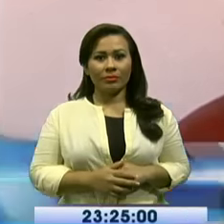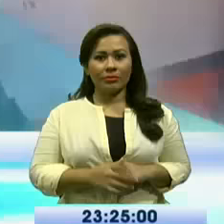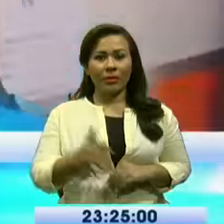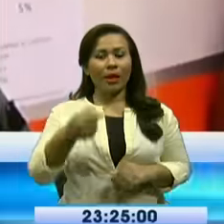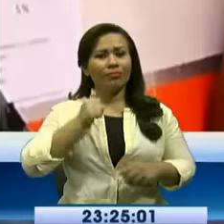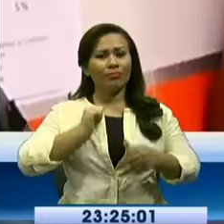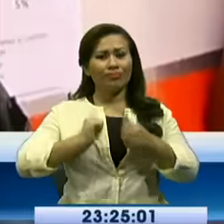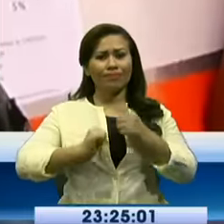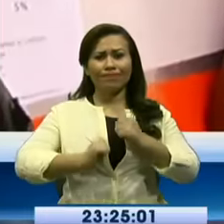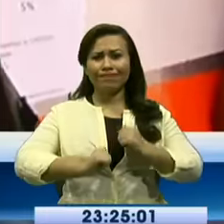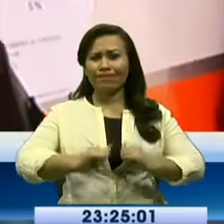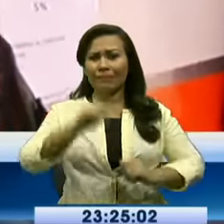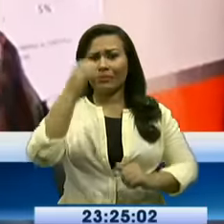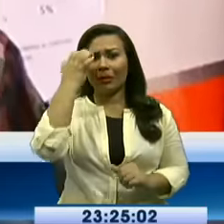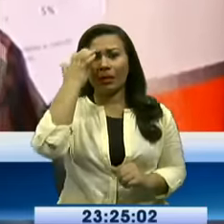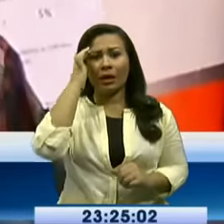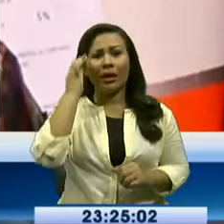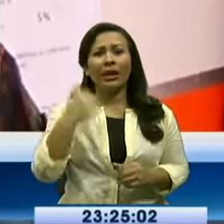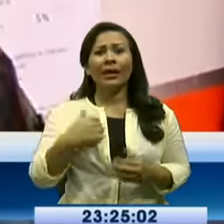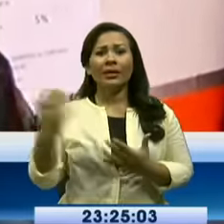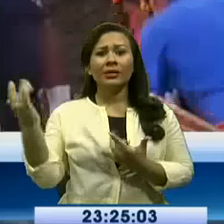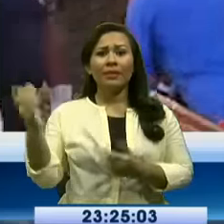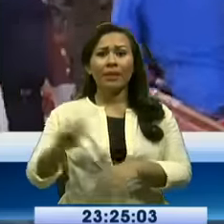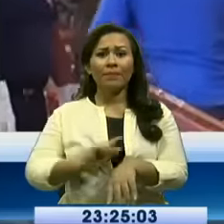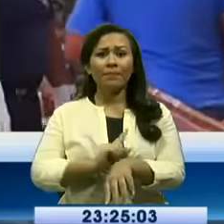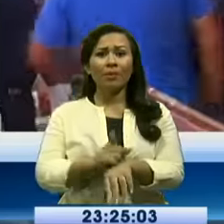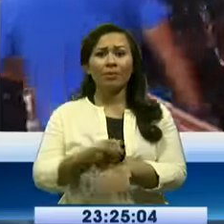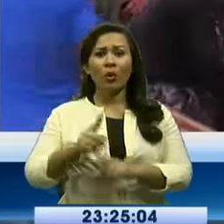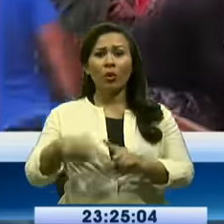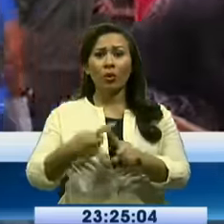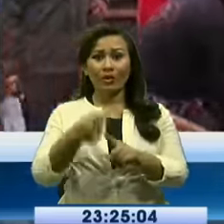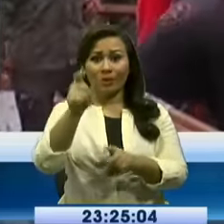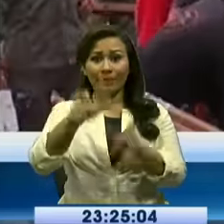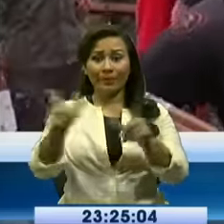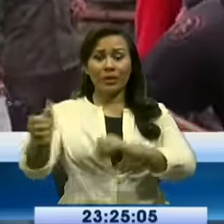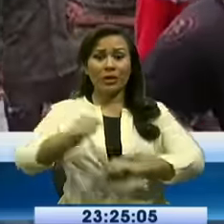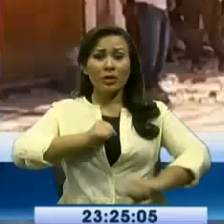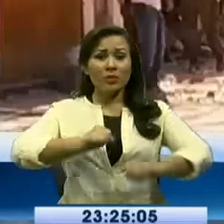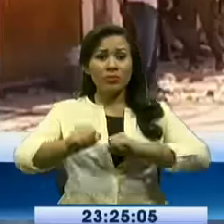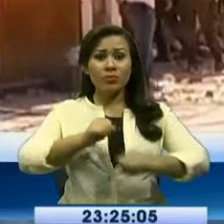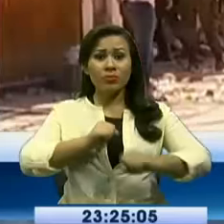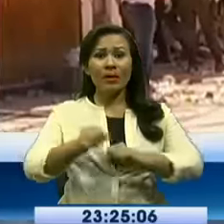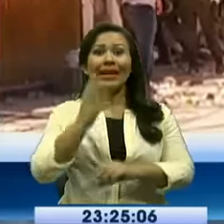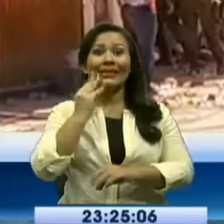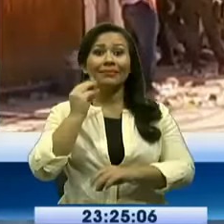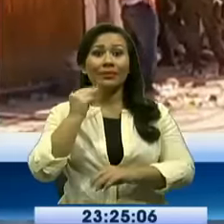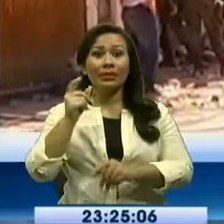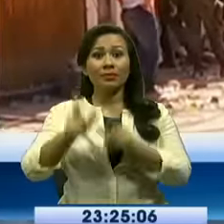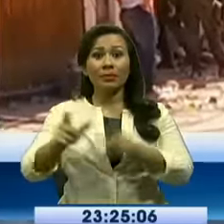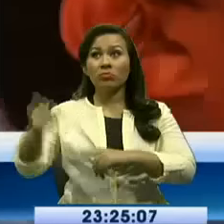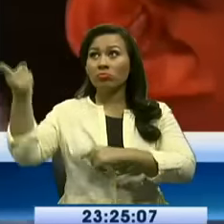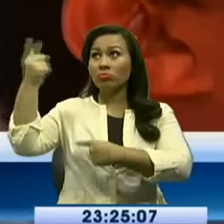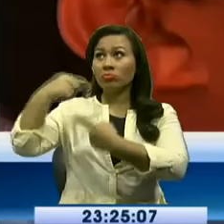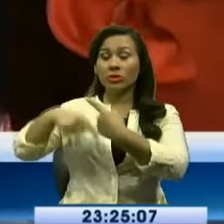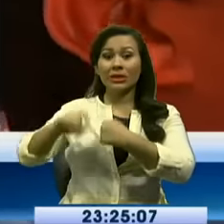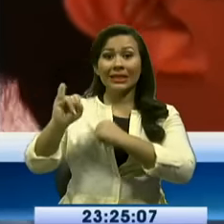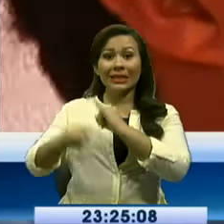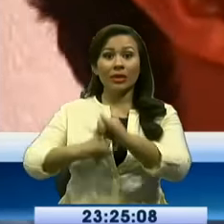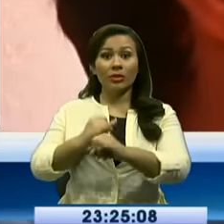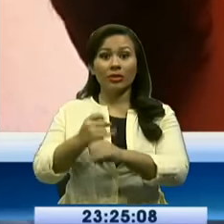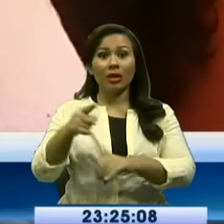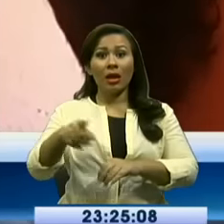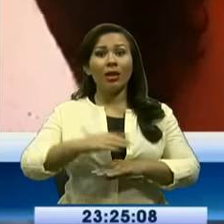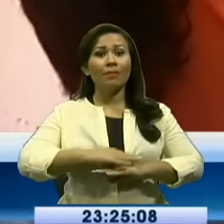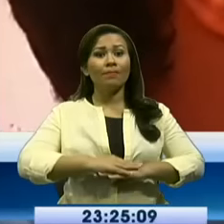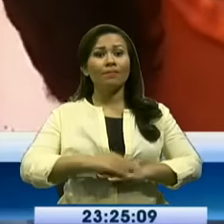Desplomado. Esperaba los últimos minutos de la operación de los bomberos nacionales y extranjeros, como quien aguarda